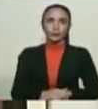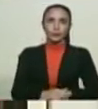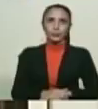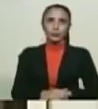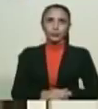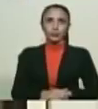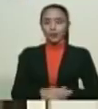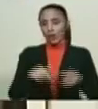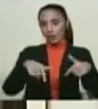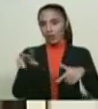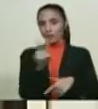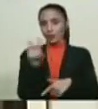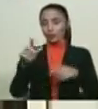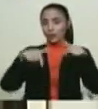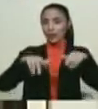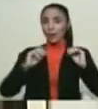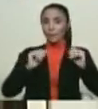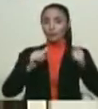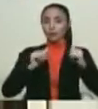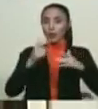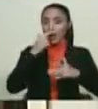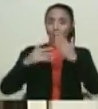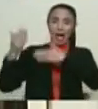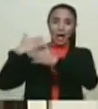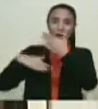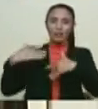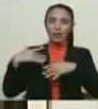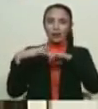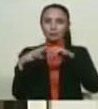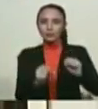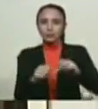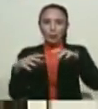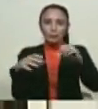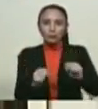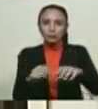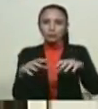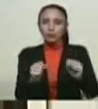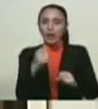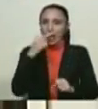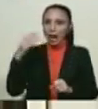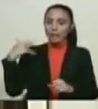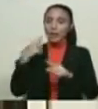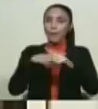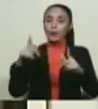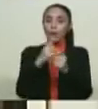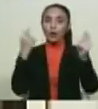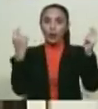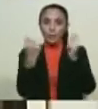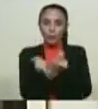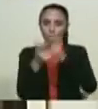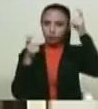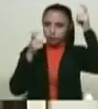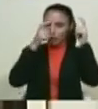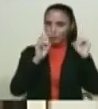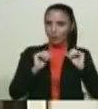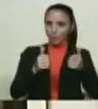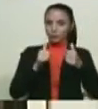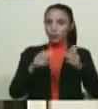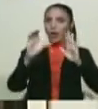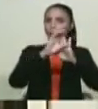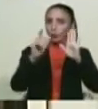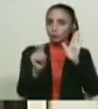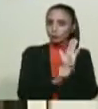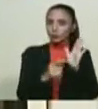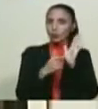En Venezuela las tierras empezaron a democratizarse con la llegada de la Revolución Bolivariana, con la ley de tierra, con la Constitución